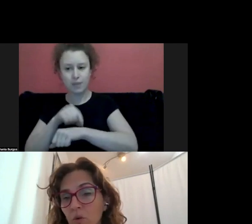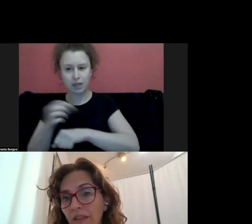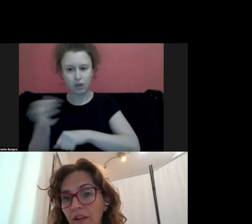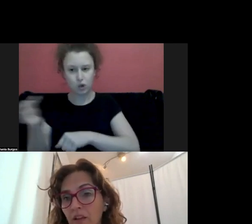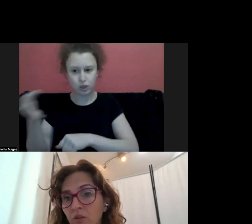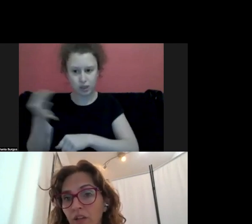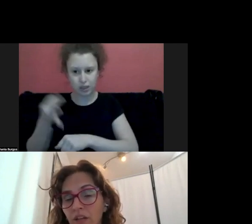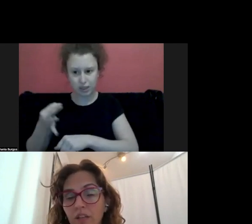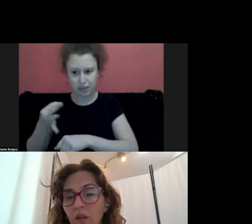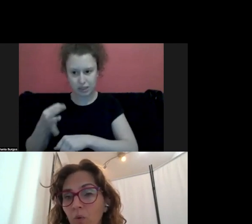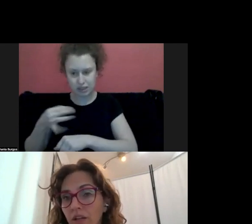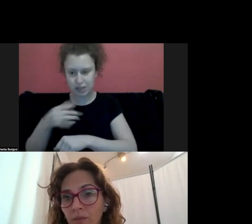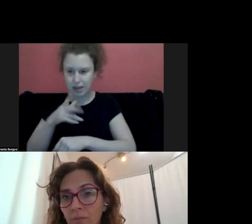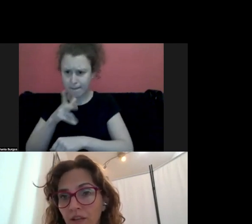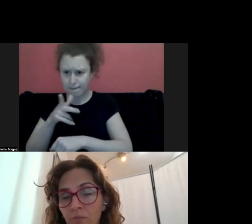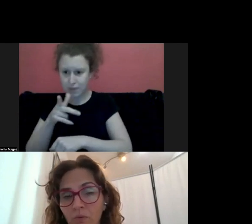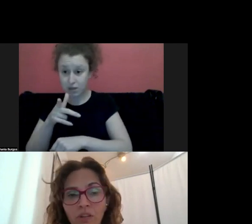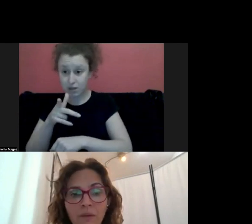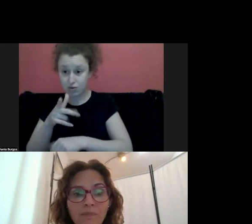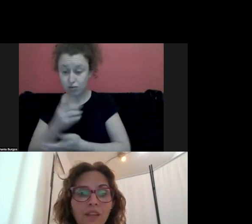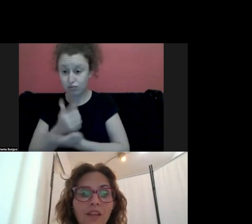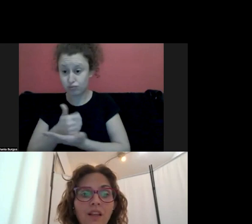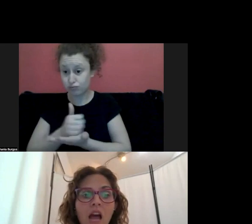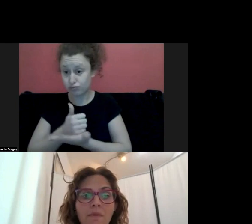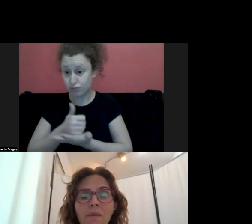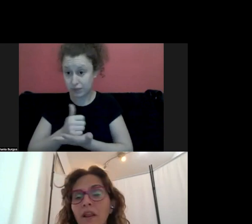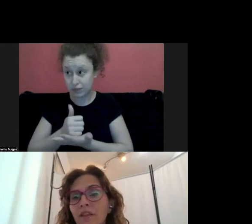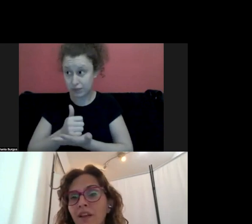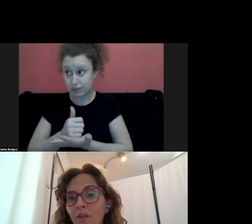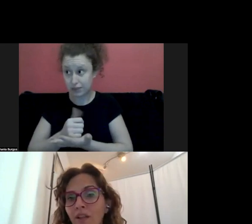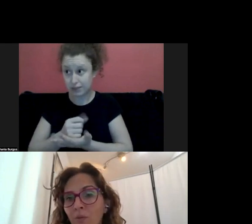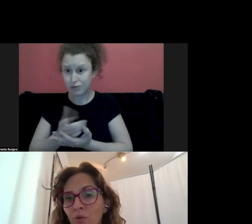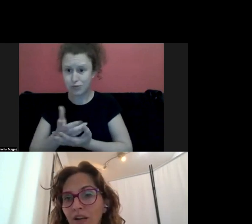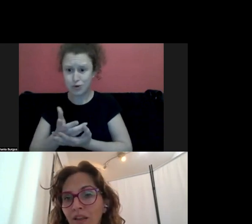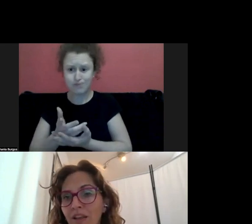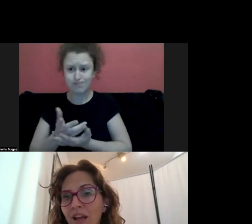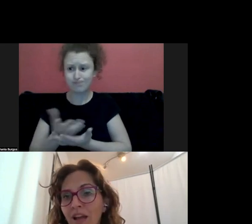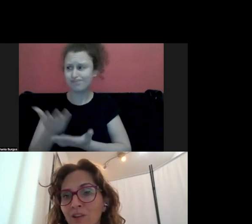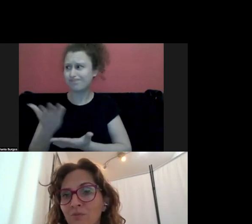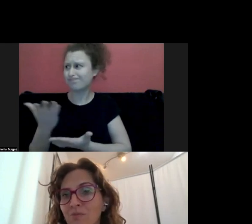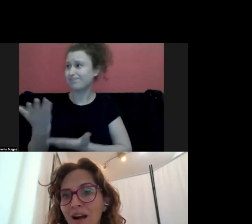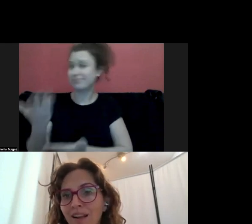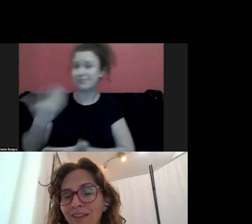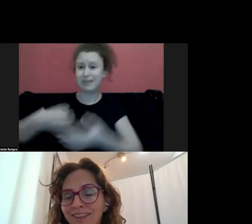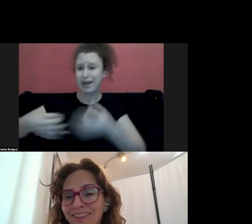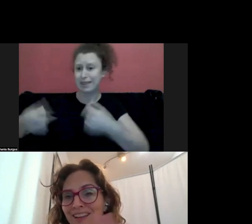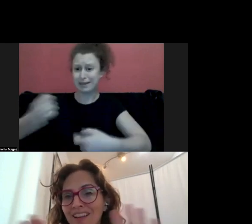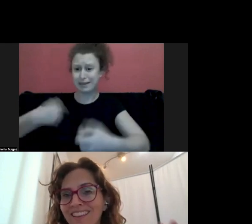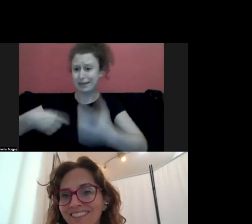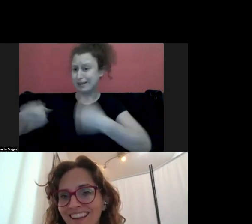estoy segura de que esto tiene que ser en cualquier país, porque a mí me parece que lo de la burocracia